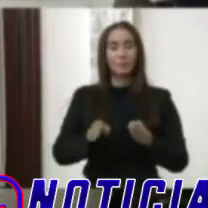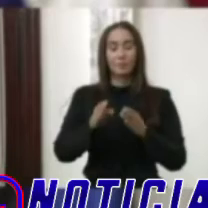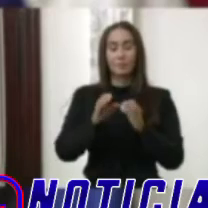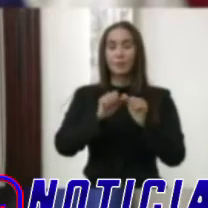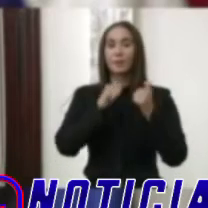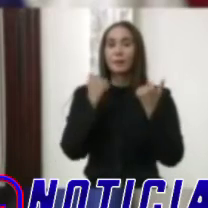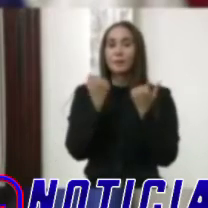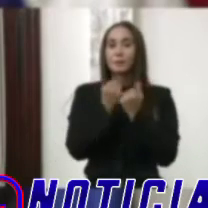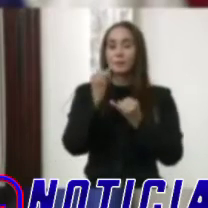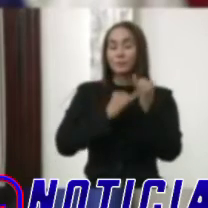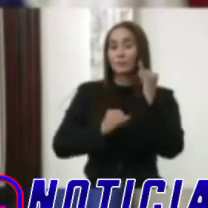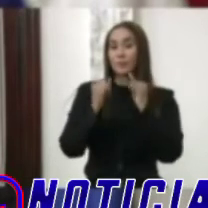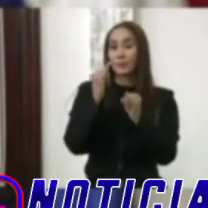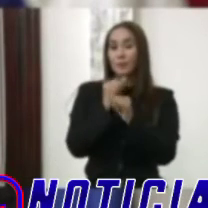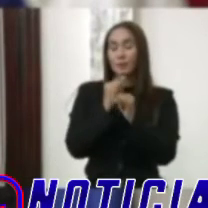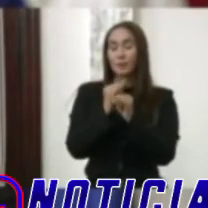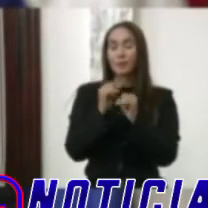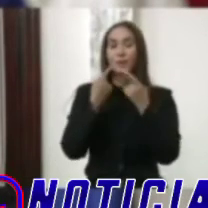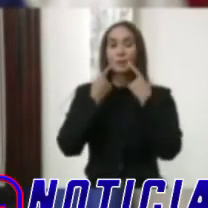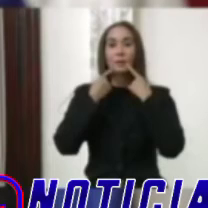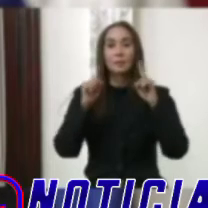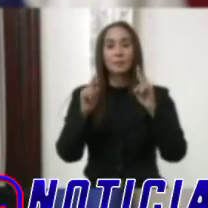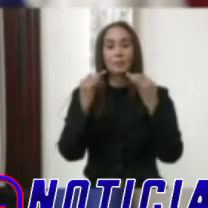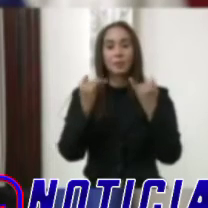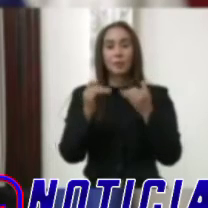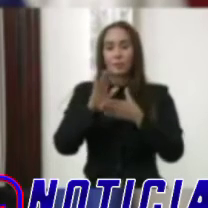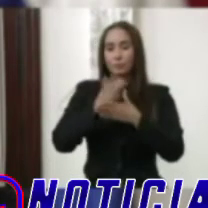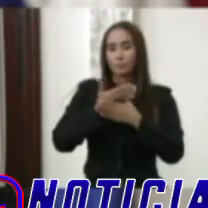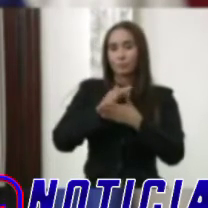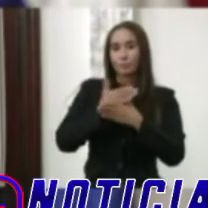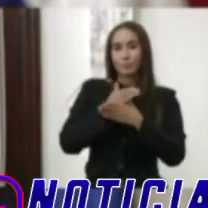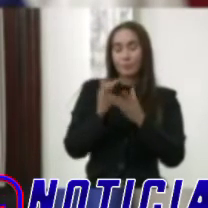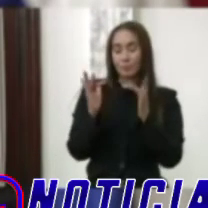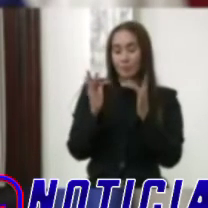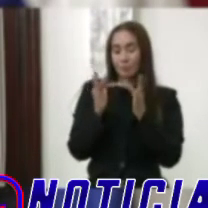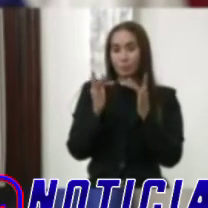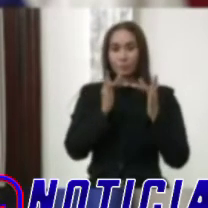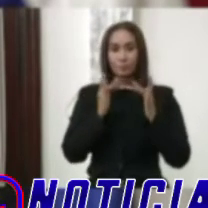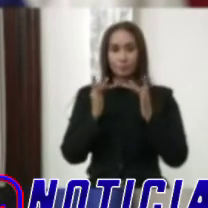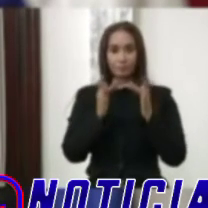Se encuentran en estos momentos participando de manera virtual la